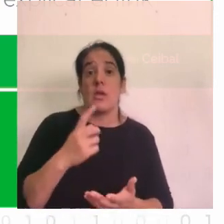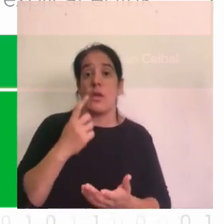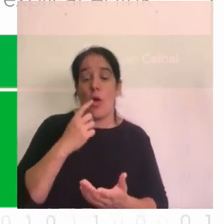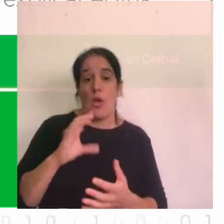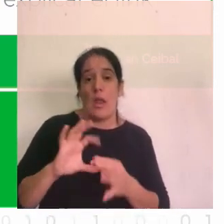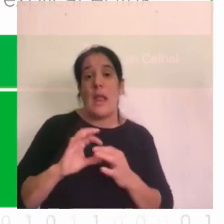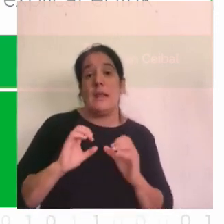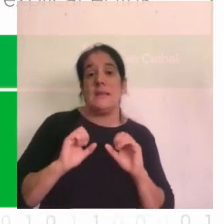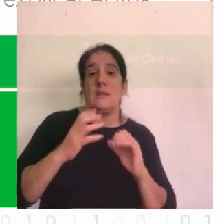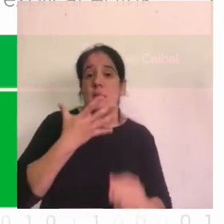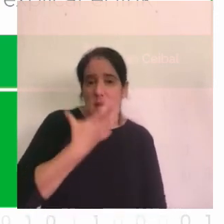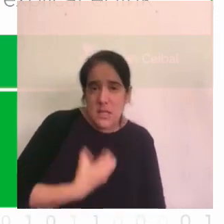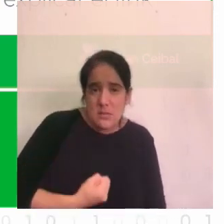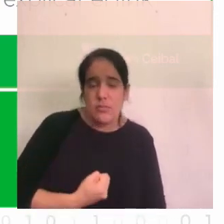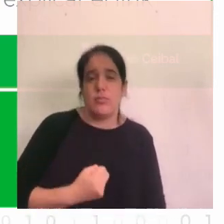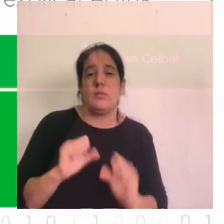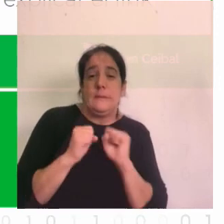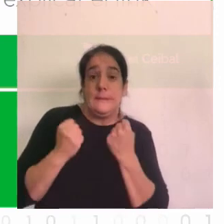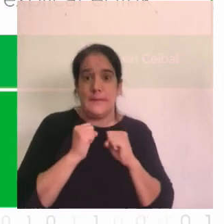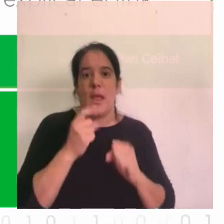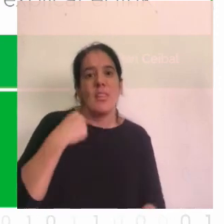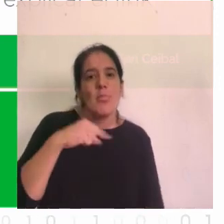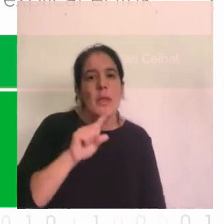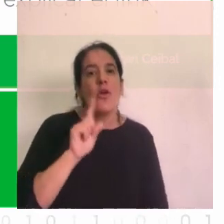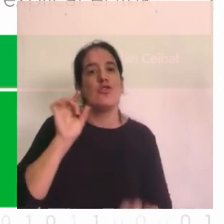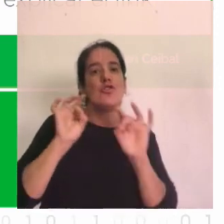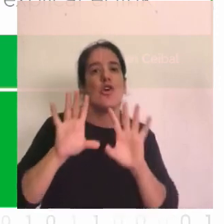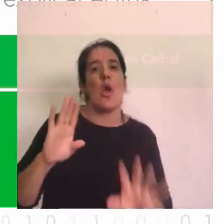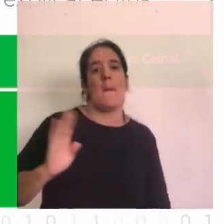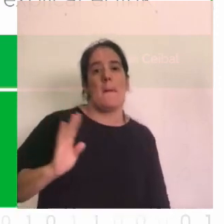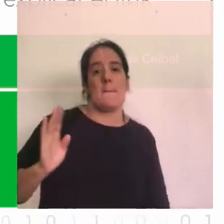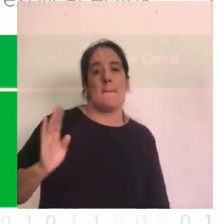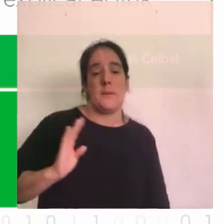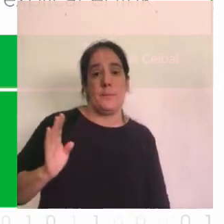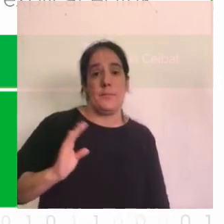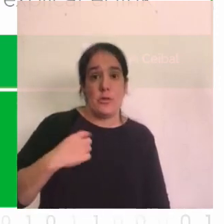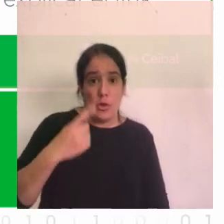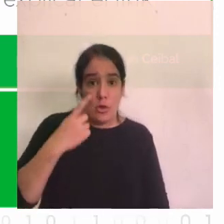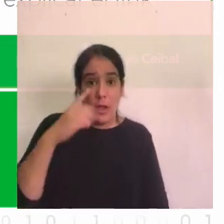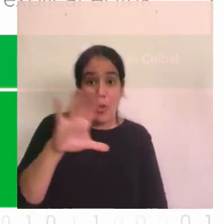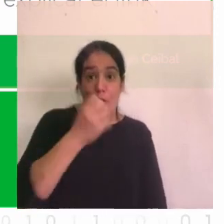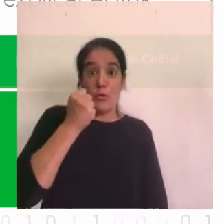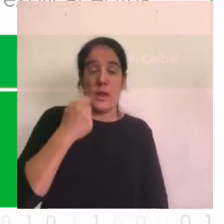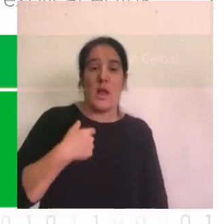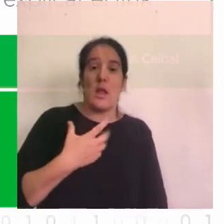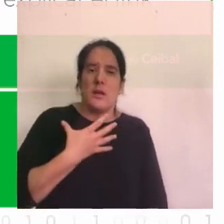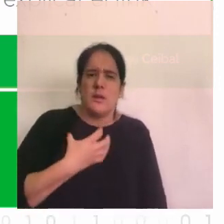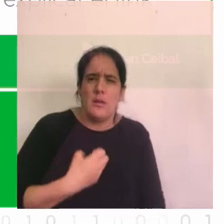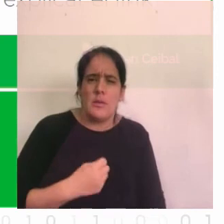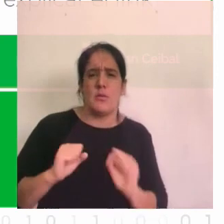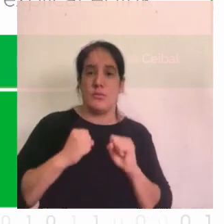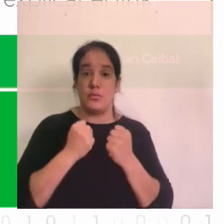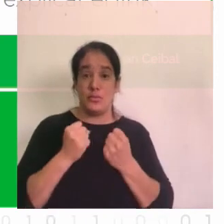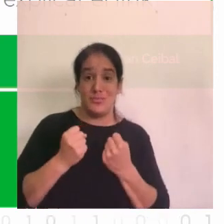canal explicativo de esta relación. Y lo que encontré básicamente es que la depresión maternal parecería estar mediando este efecto de la